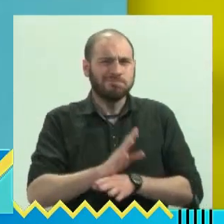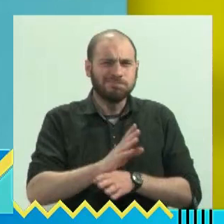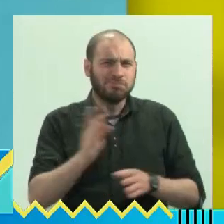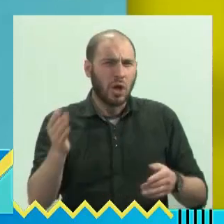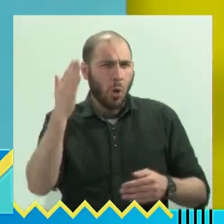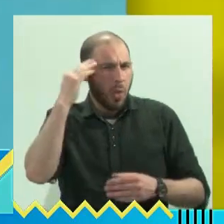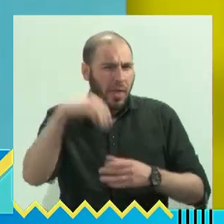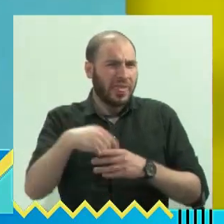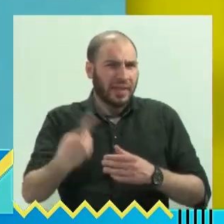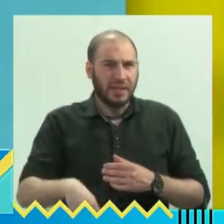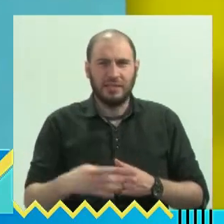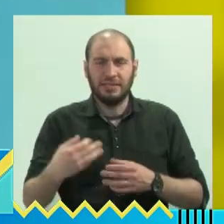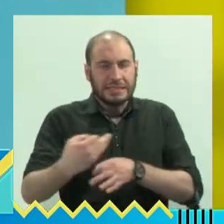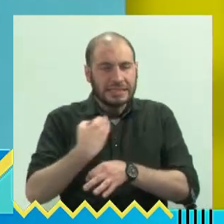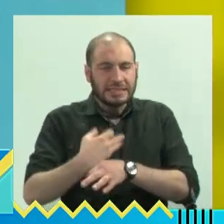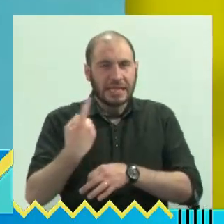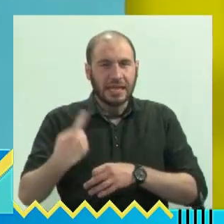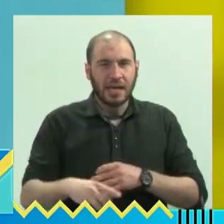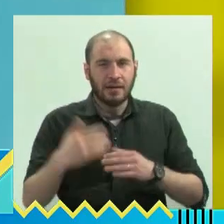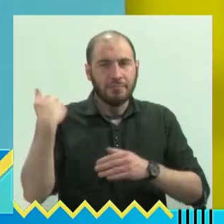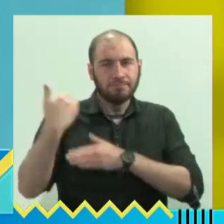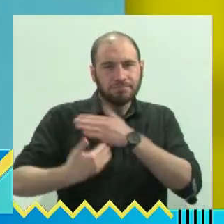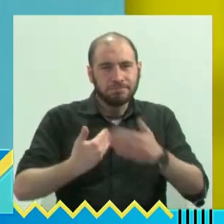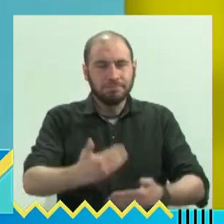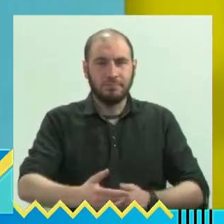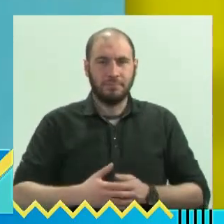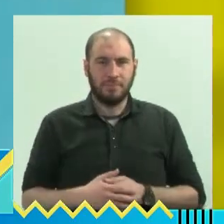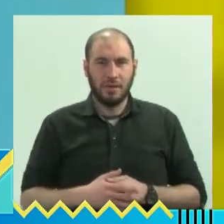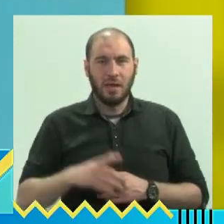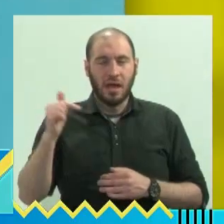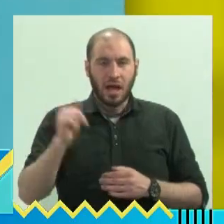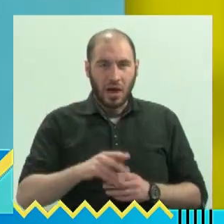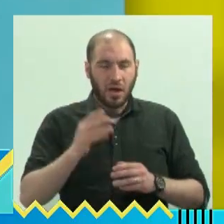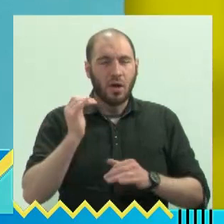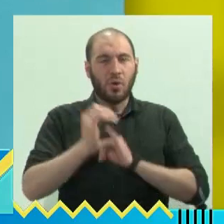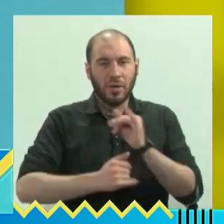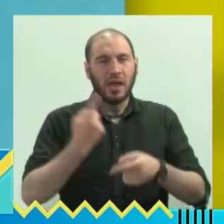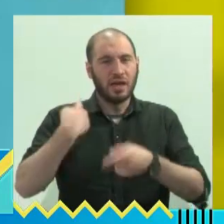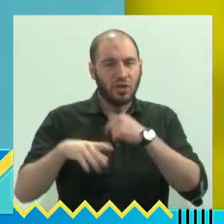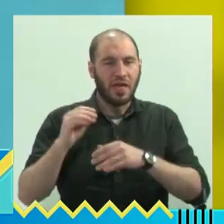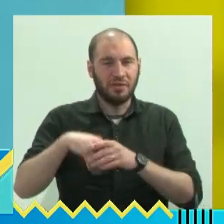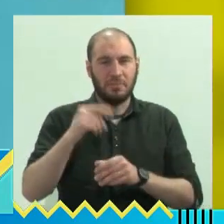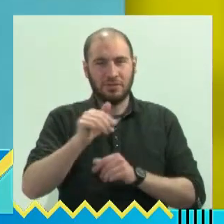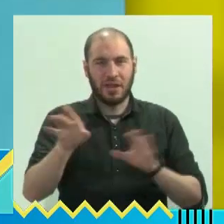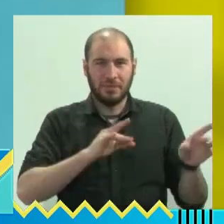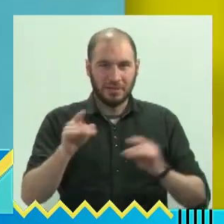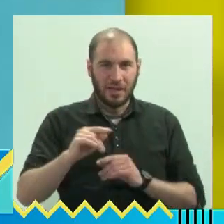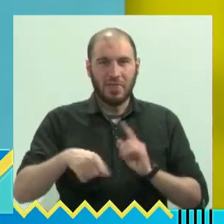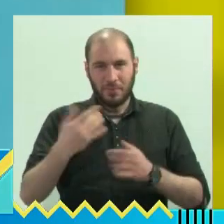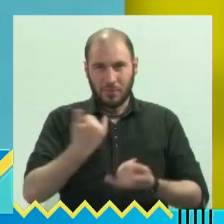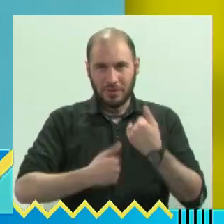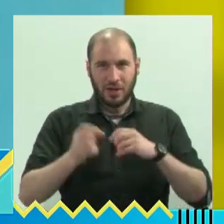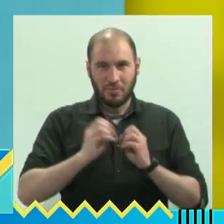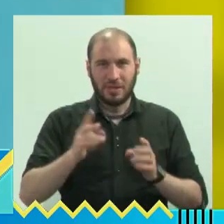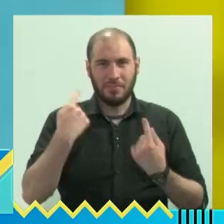una cultura, qué nos vienen a transmitir de generación en generación. Y vamos a meternos en esas historias con nuestros invitados que nos la van a contar.